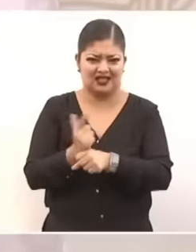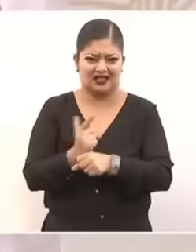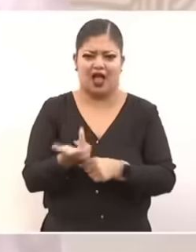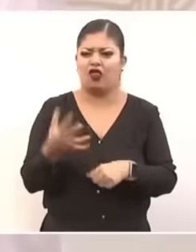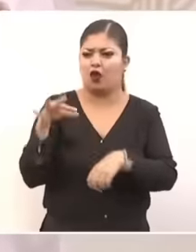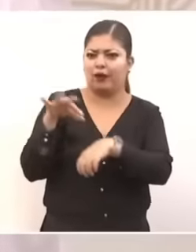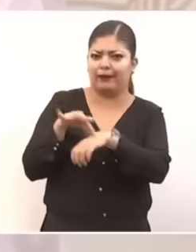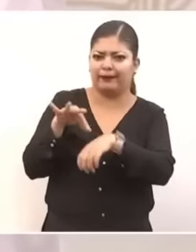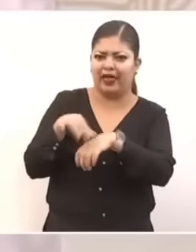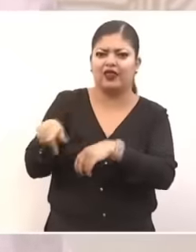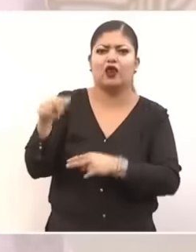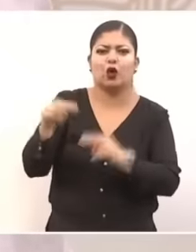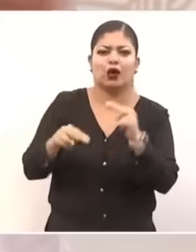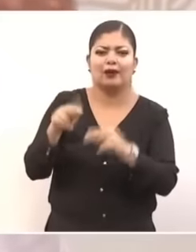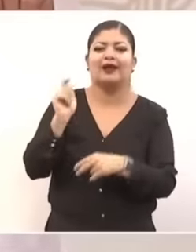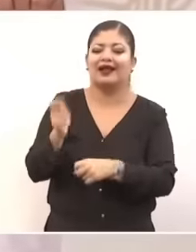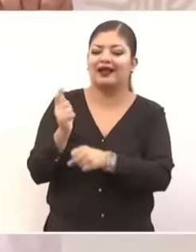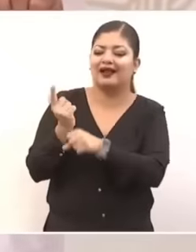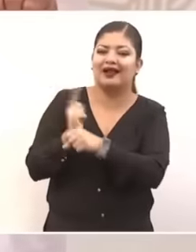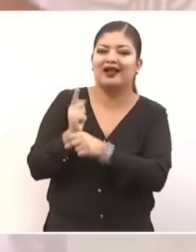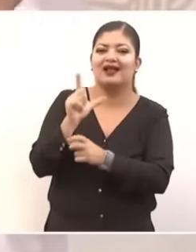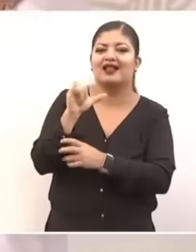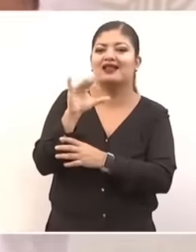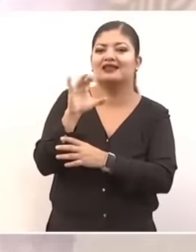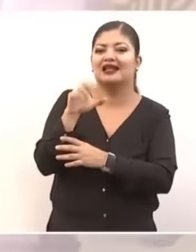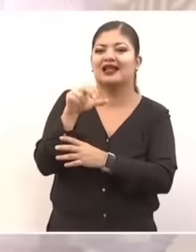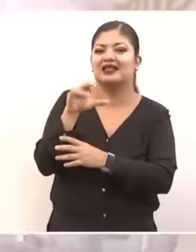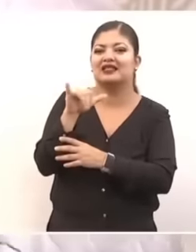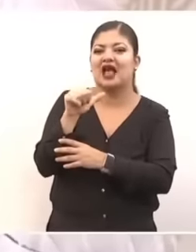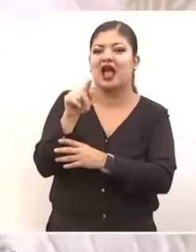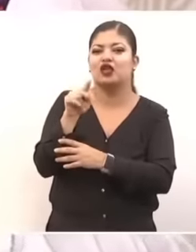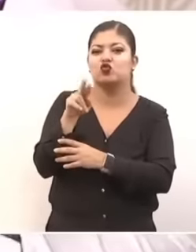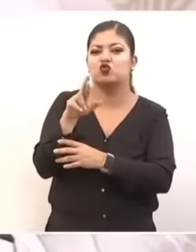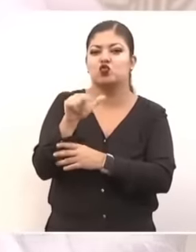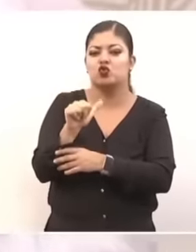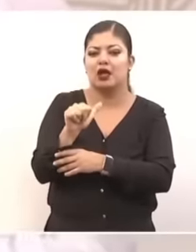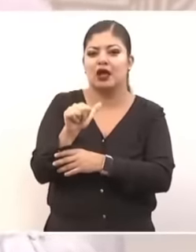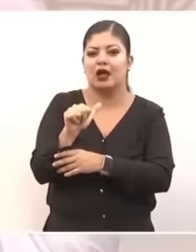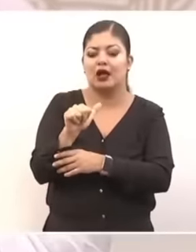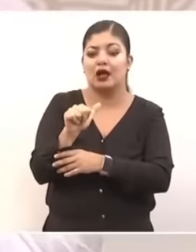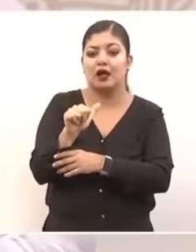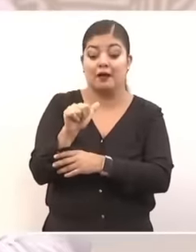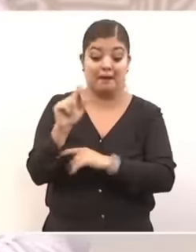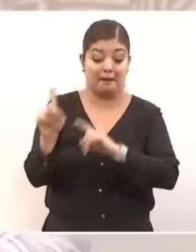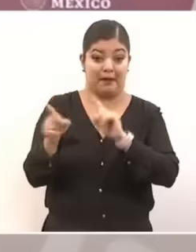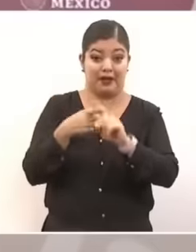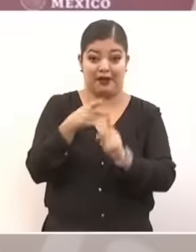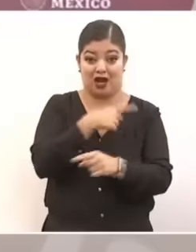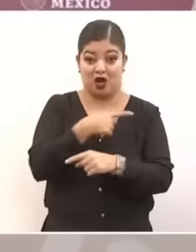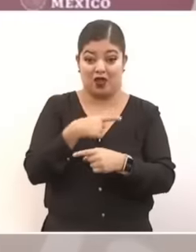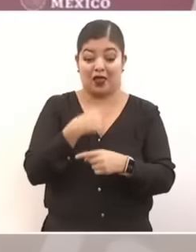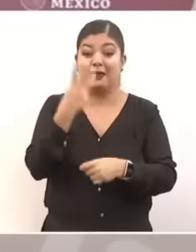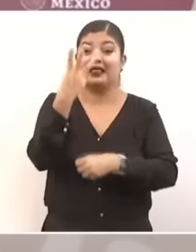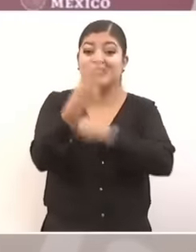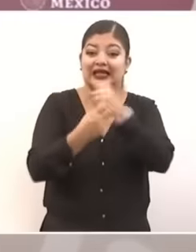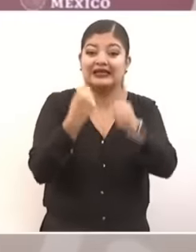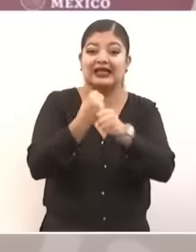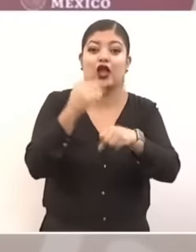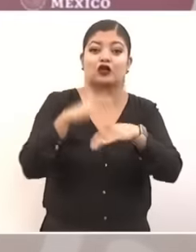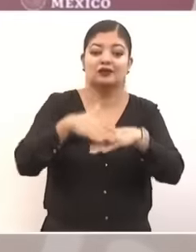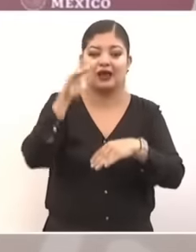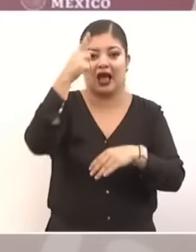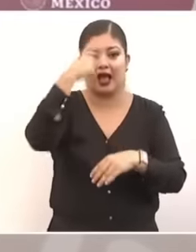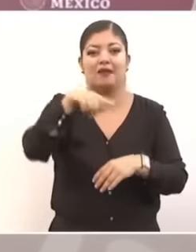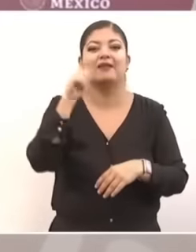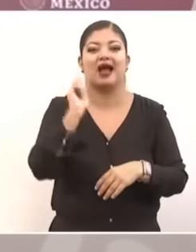general, su nivel es licenciatura, y luego se tiene que estudiar 3 años más para tener